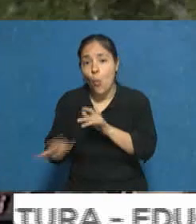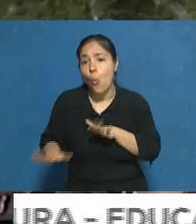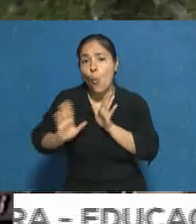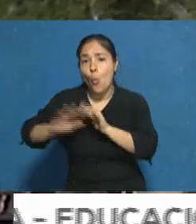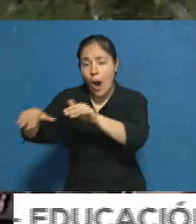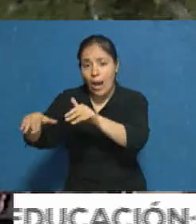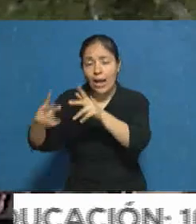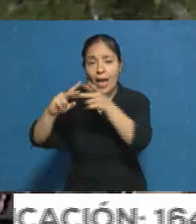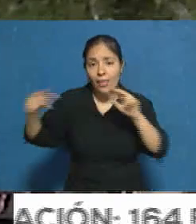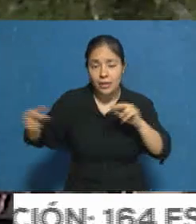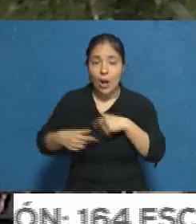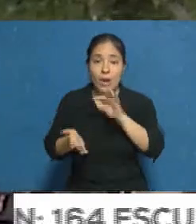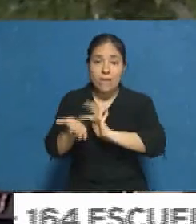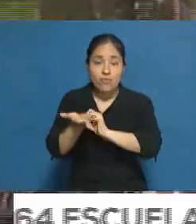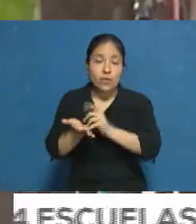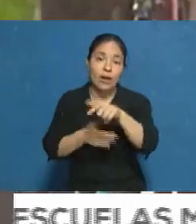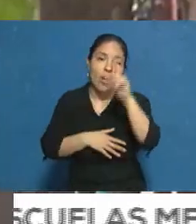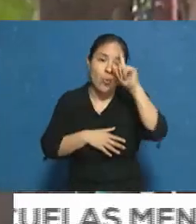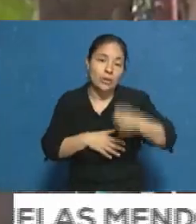está imputada y que se encuentra a disposición de la justicia